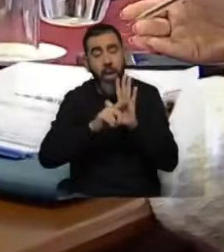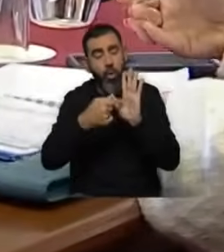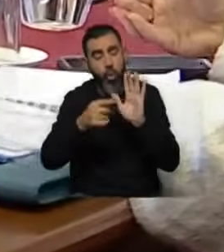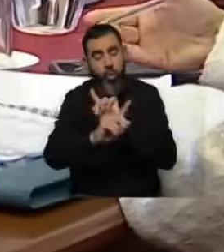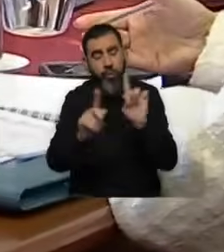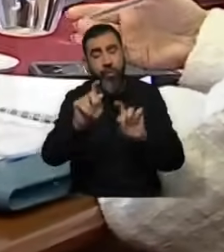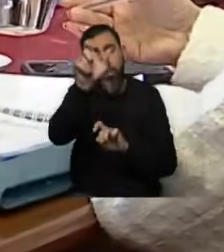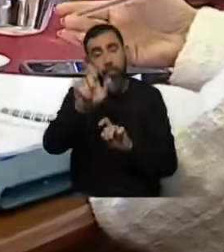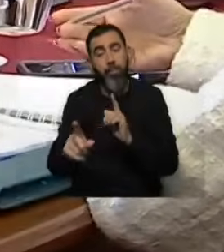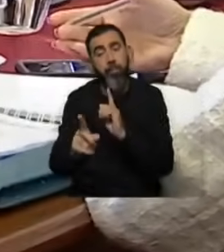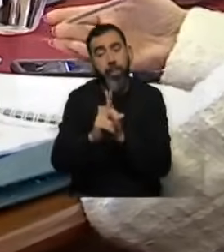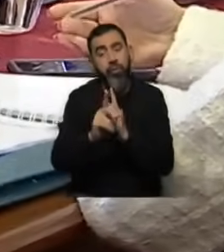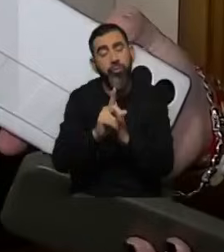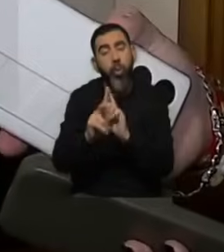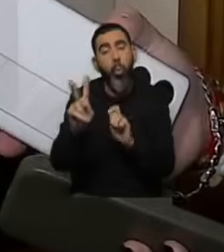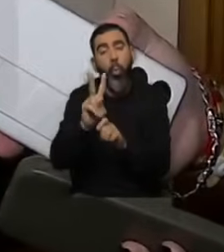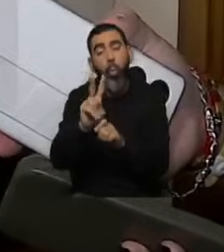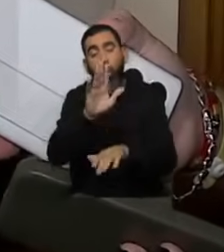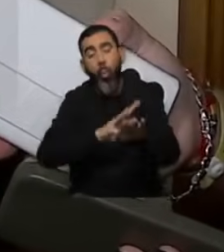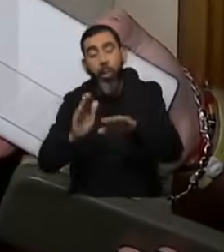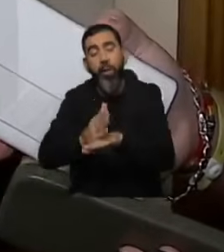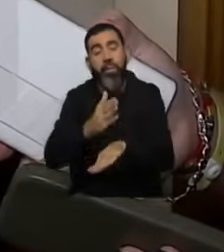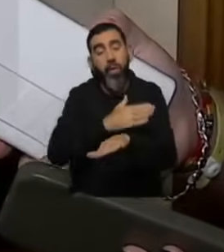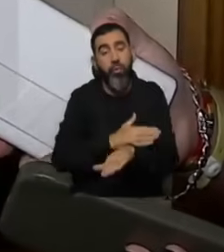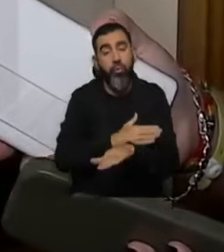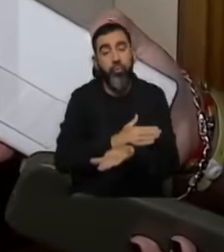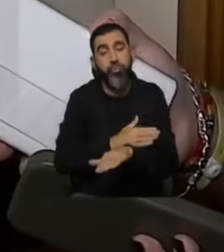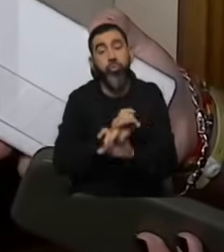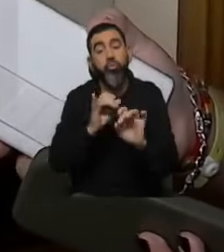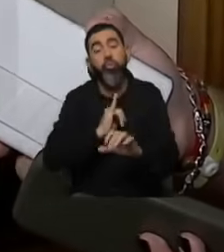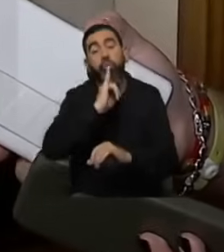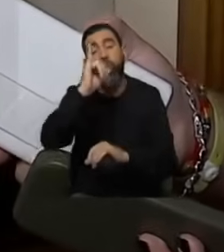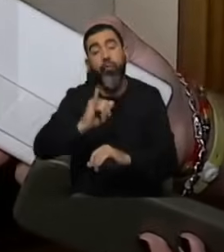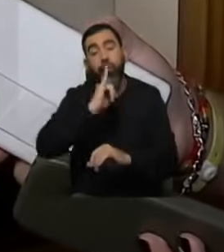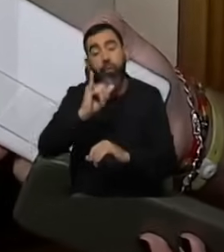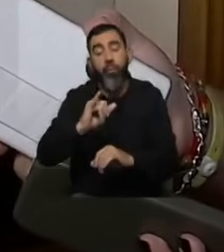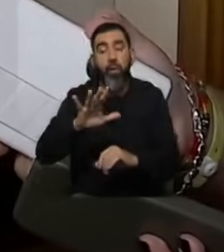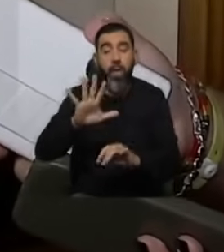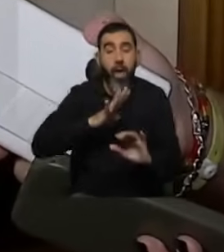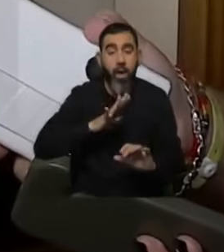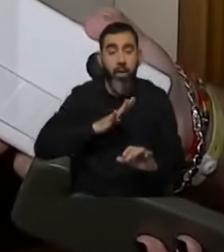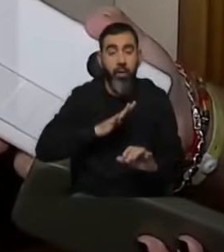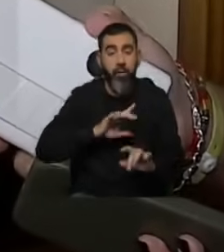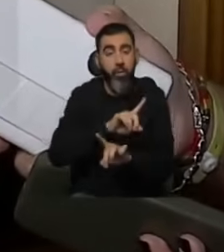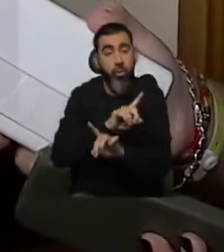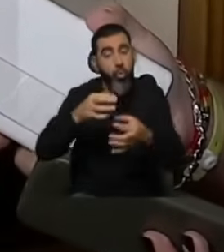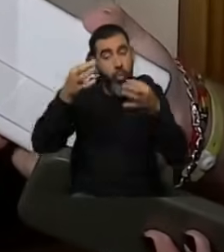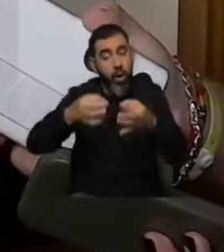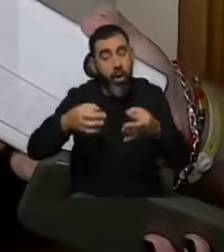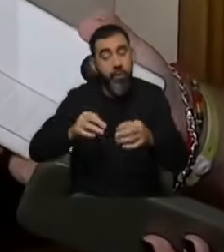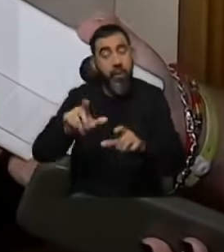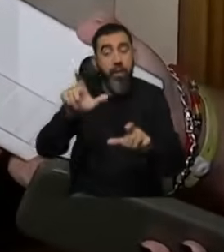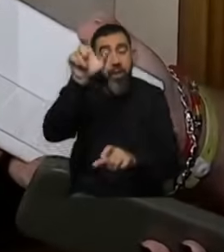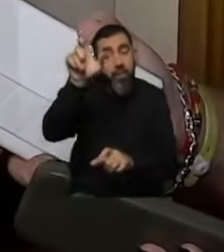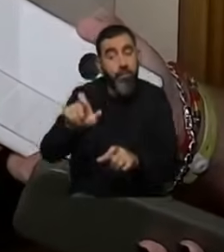que el paciente tenga que tener cuidados paliativos previos está previsto que se le informe acerca de que existan eso no le da garantías de que el paciente haya